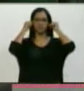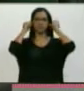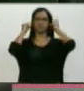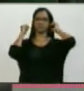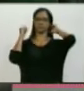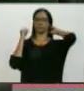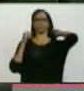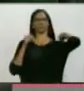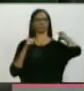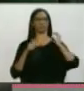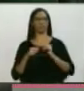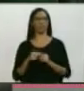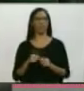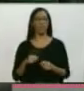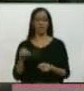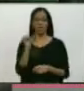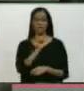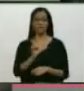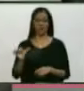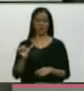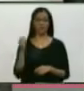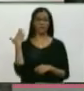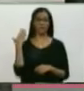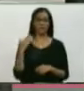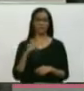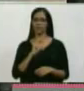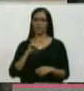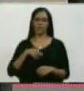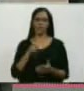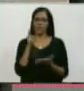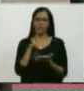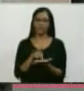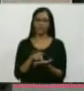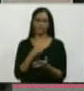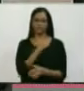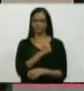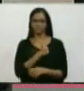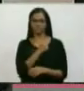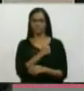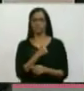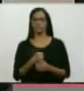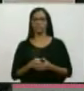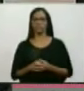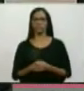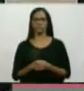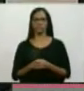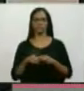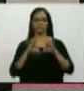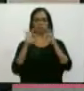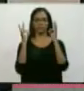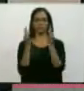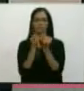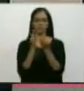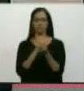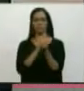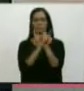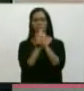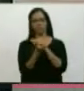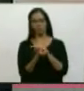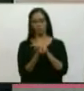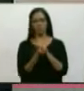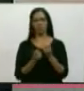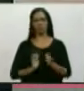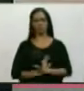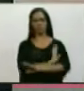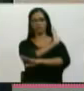volvimos. La semana pasada no pudimos estar por, lastimosamente, la familia cambió de terreno,